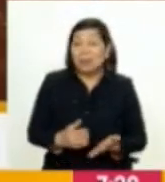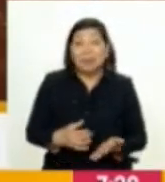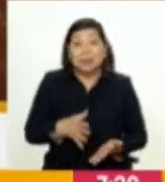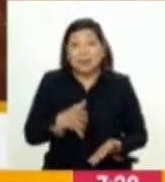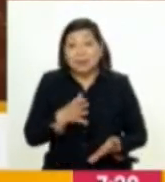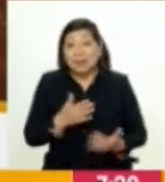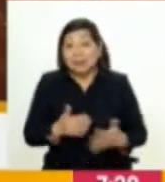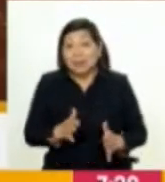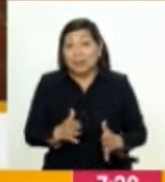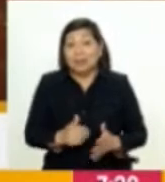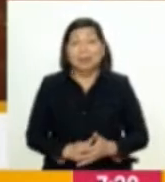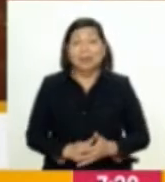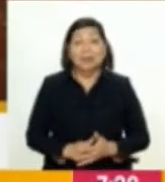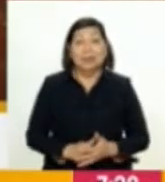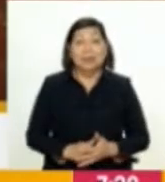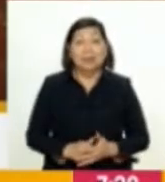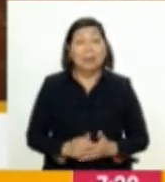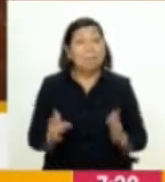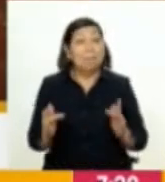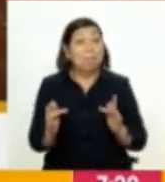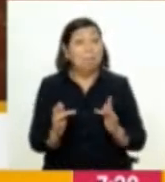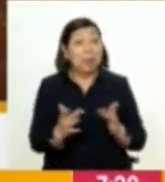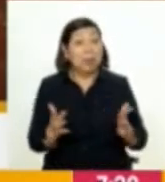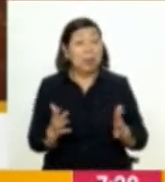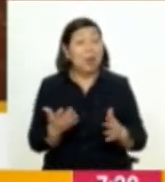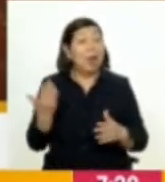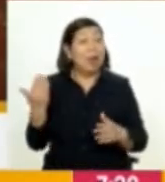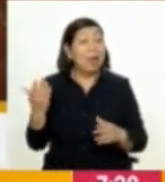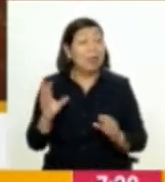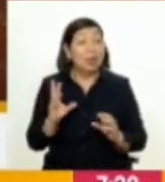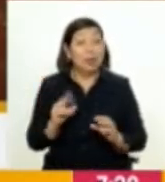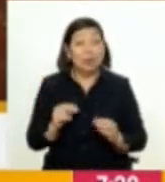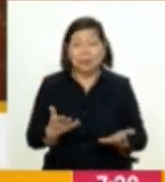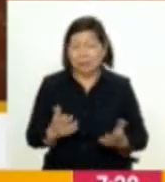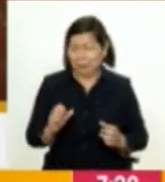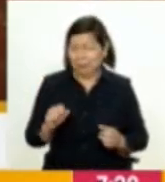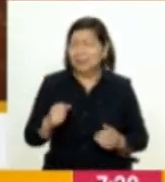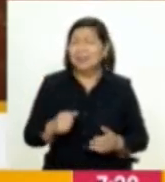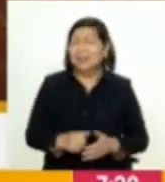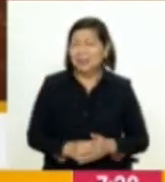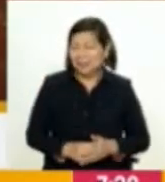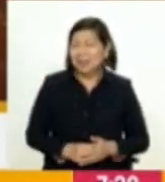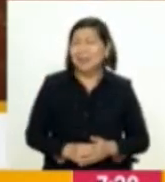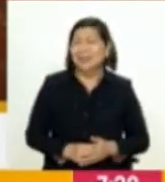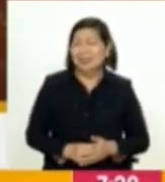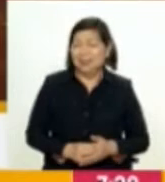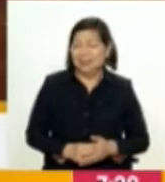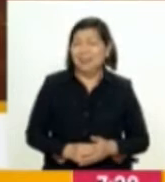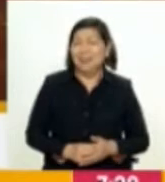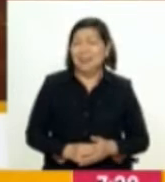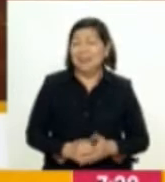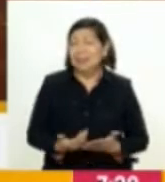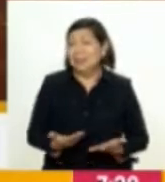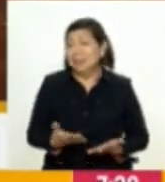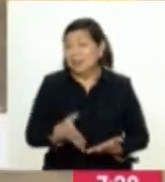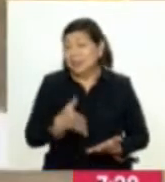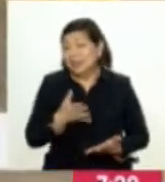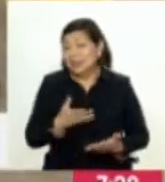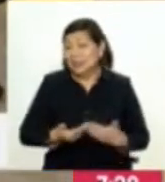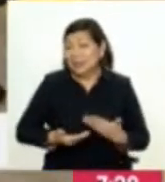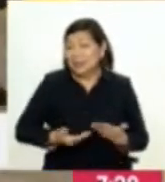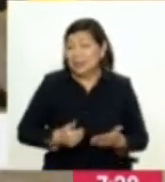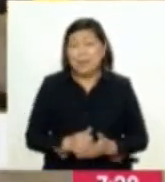sé si hubo algún pacto en su momento que no se... Por supuesto, o sea... No se